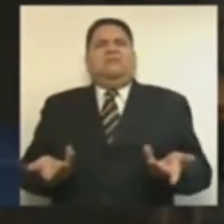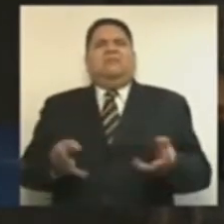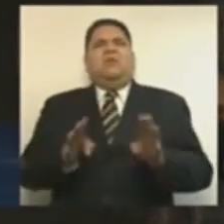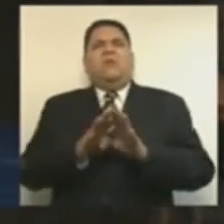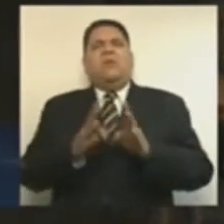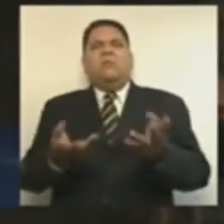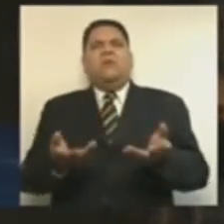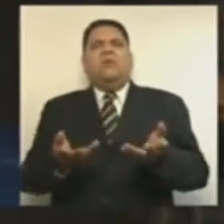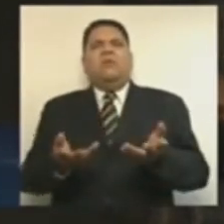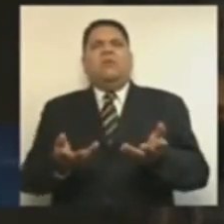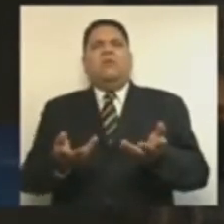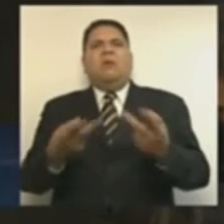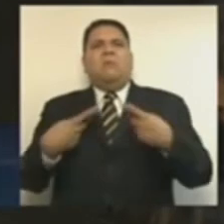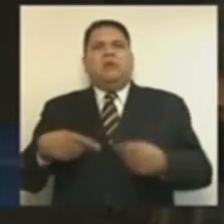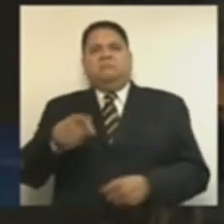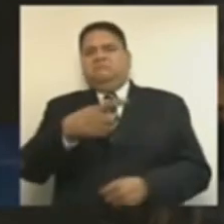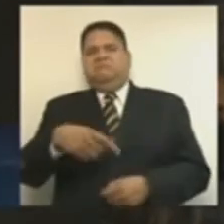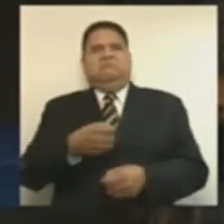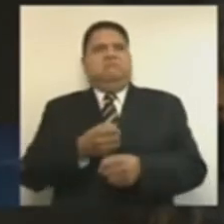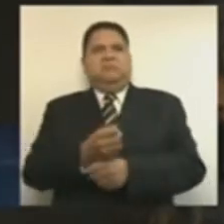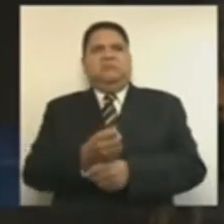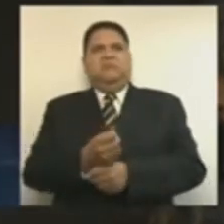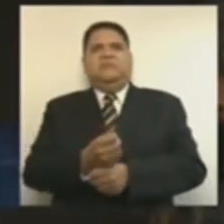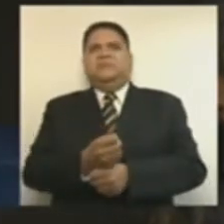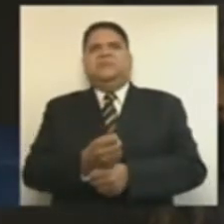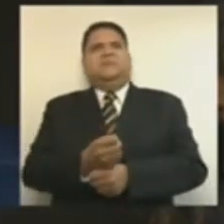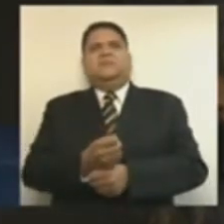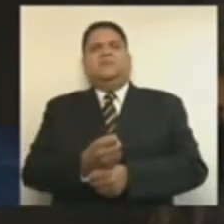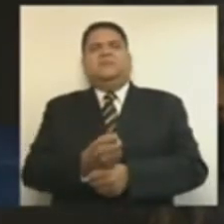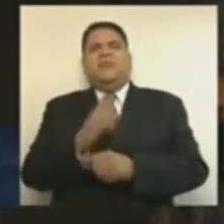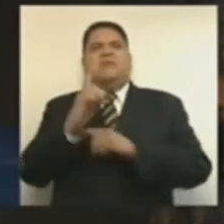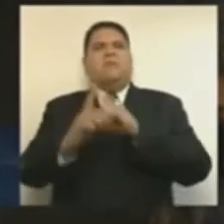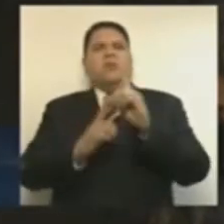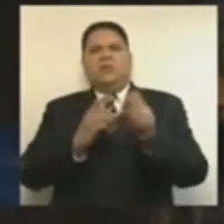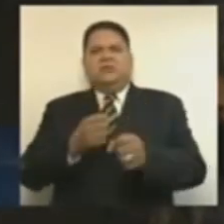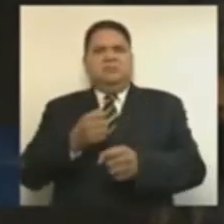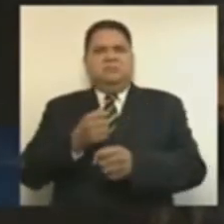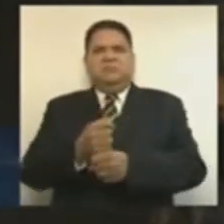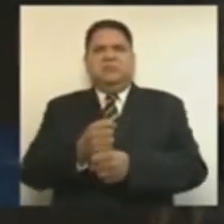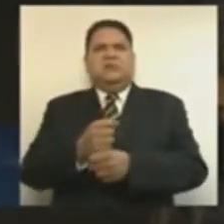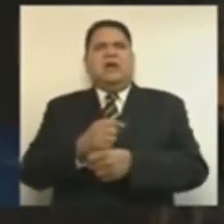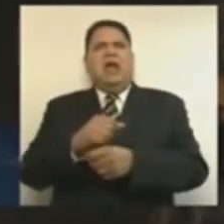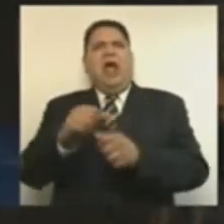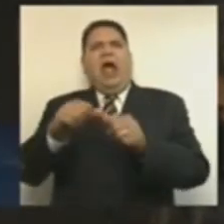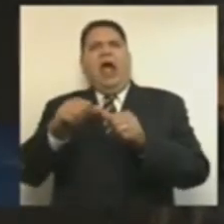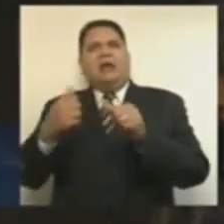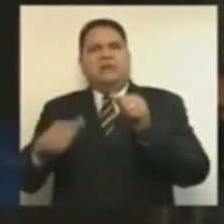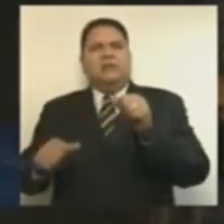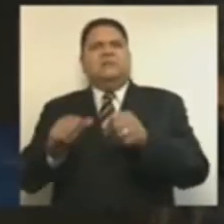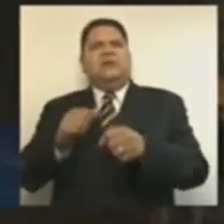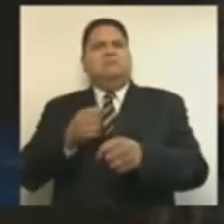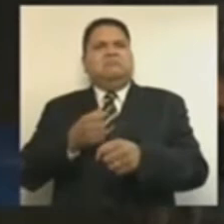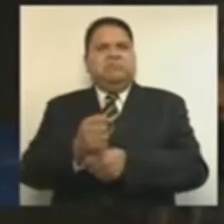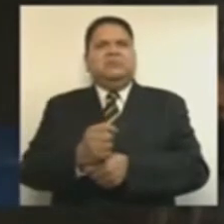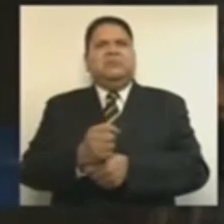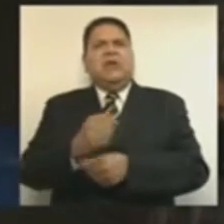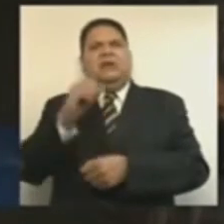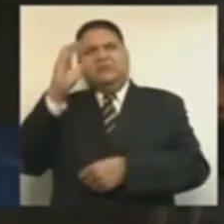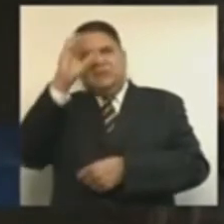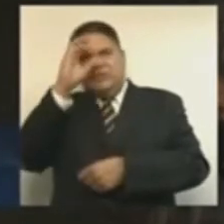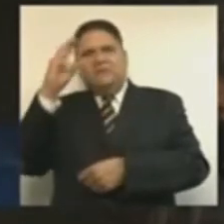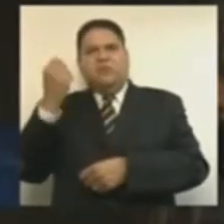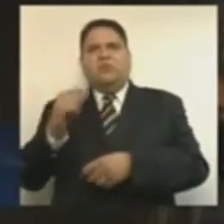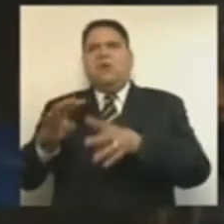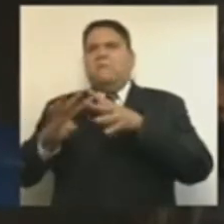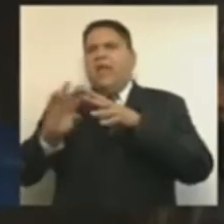a las víctimas, a los deportistas, a los artistas, a los científicos, a los exbraceros,